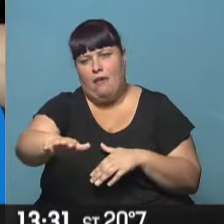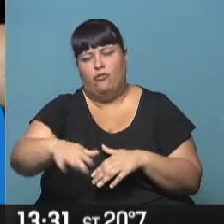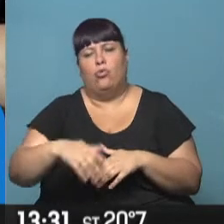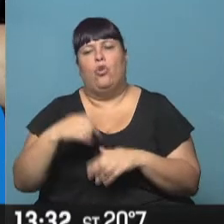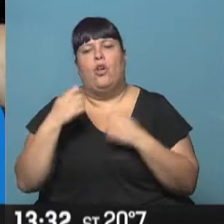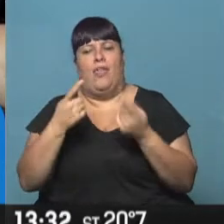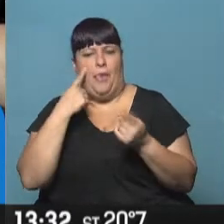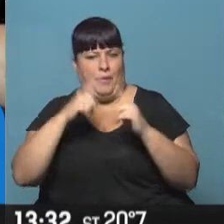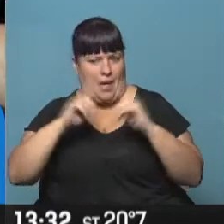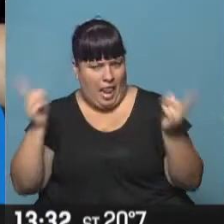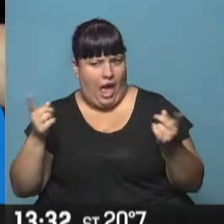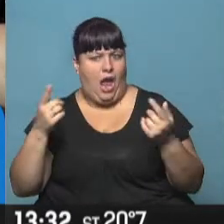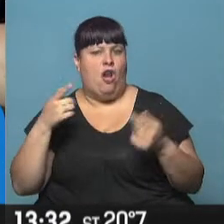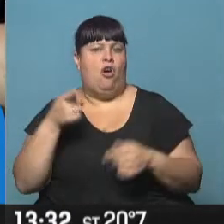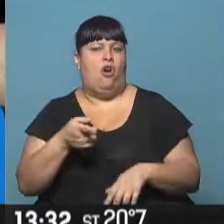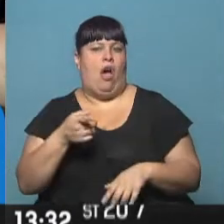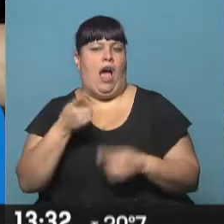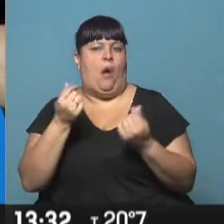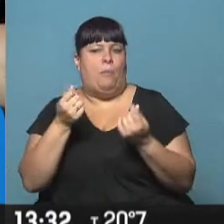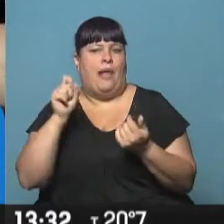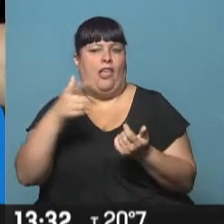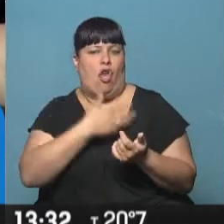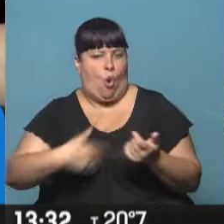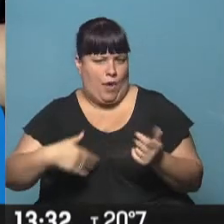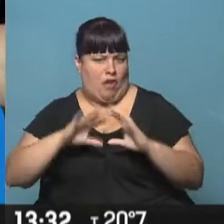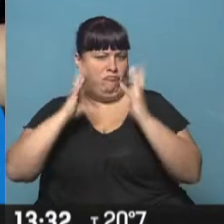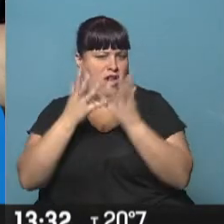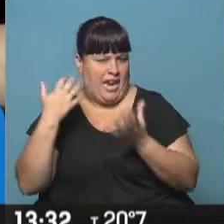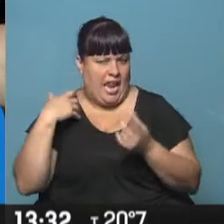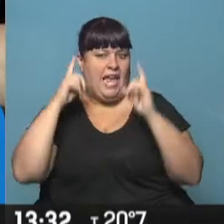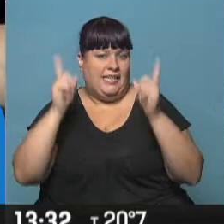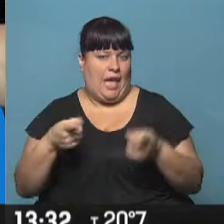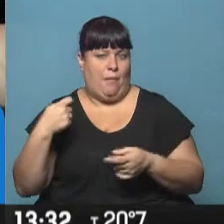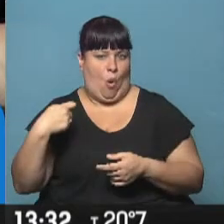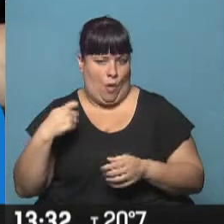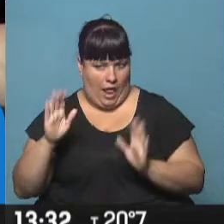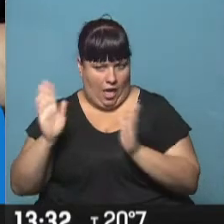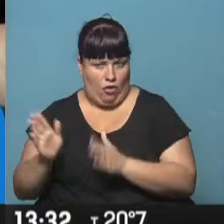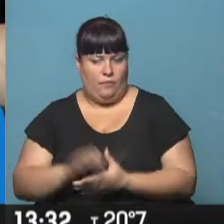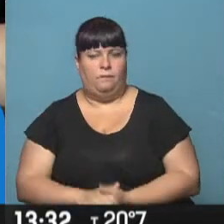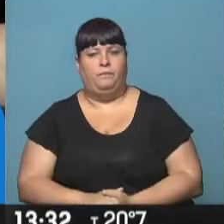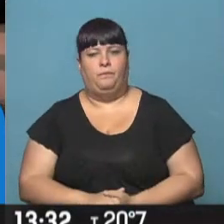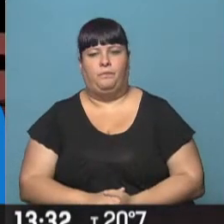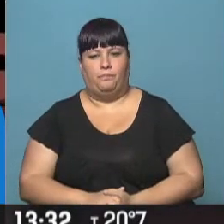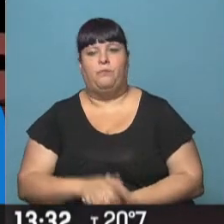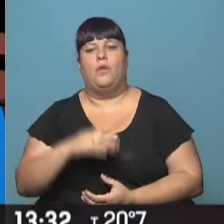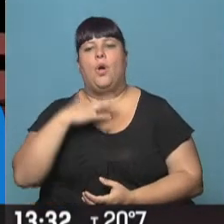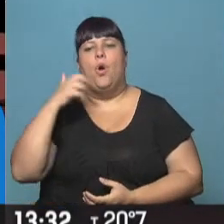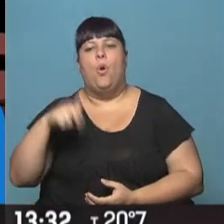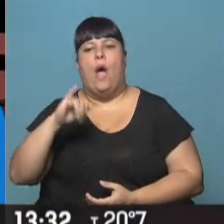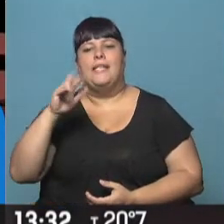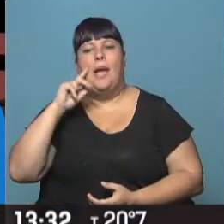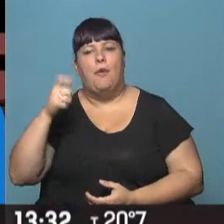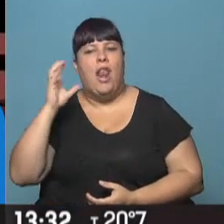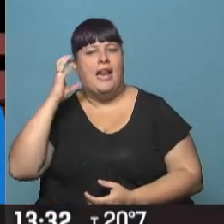que le va a dar sustentabilidad a las cuentas públicas en un sentido amplio, ¿no? Incluyendo al sistema previsional. Sí, Juan Zapiola